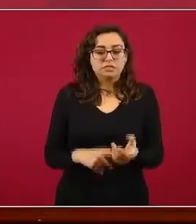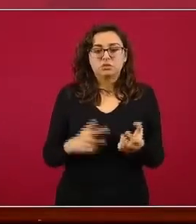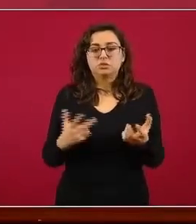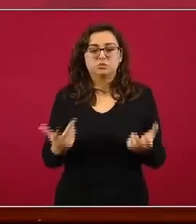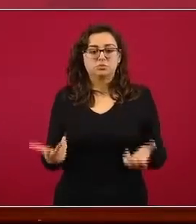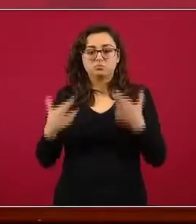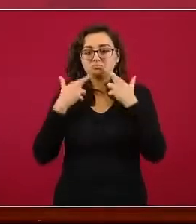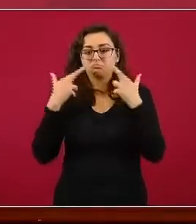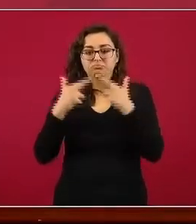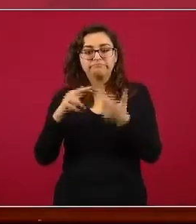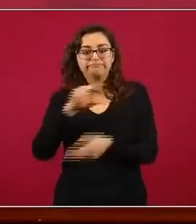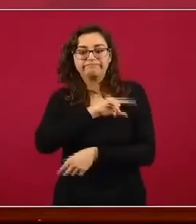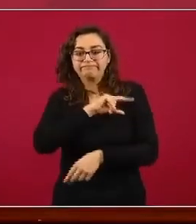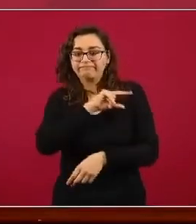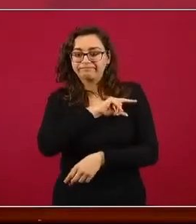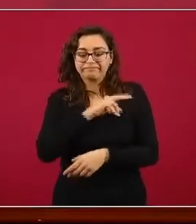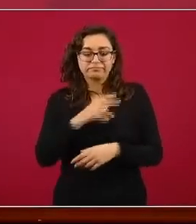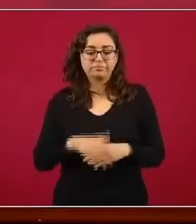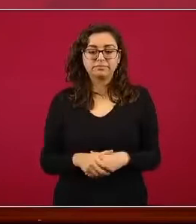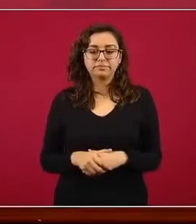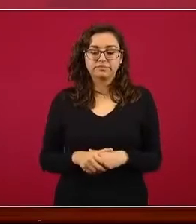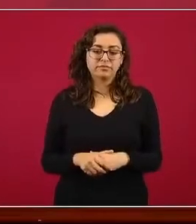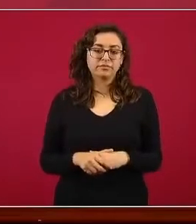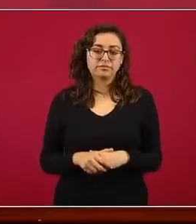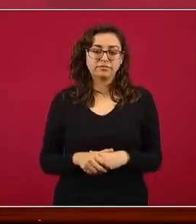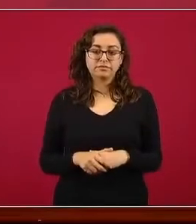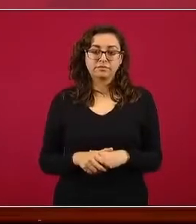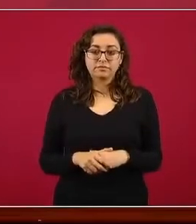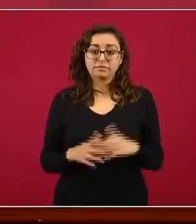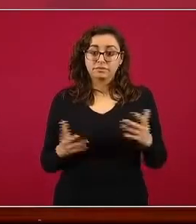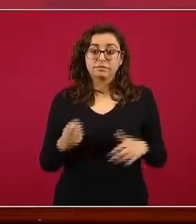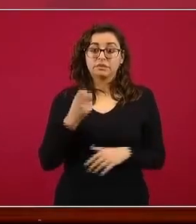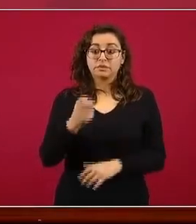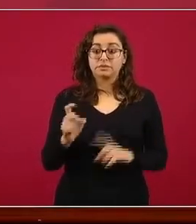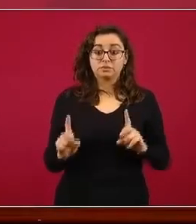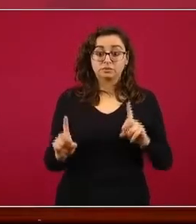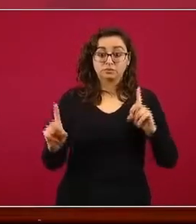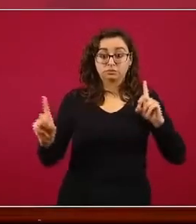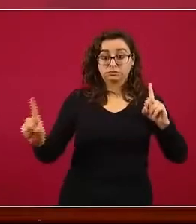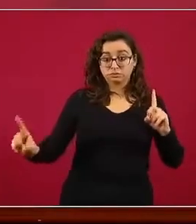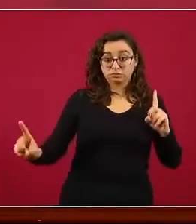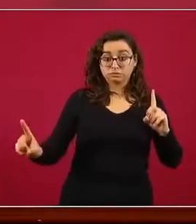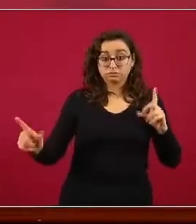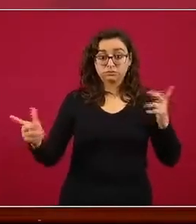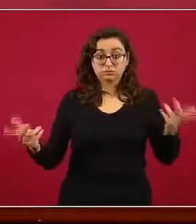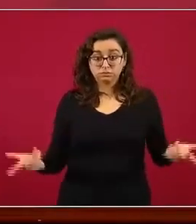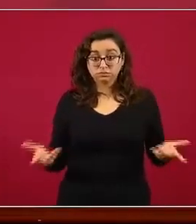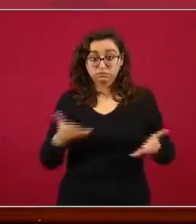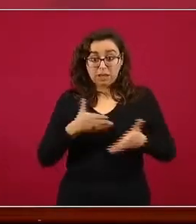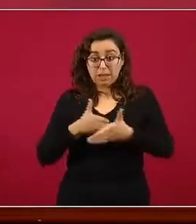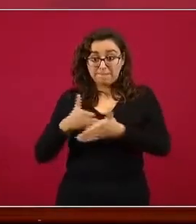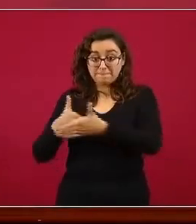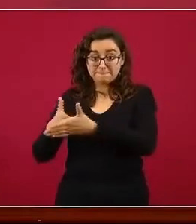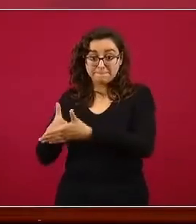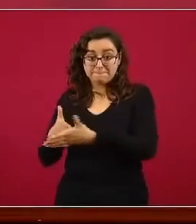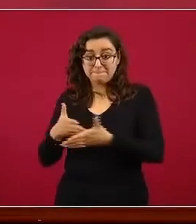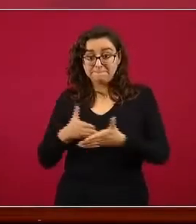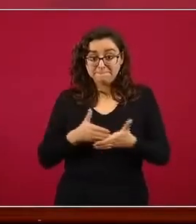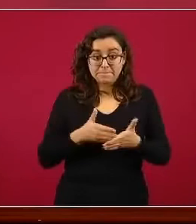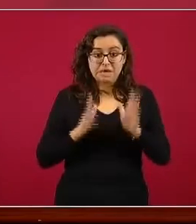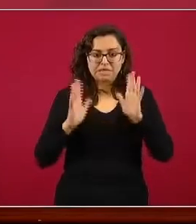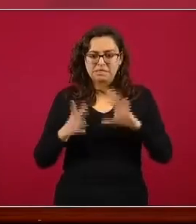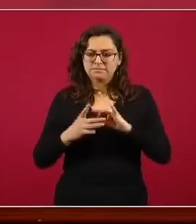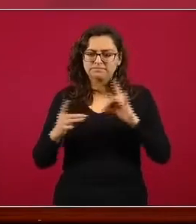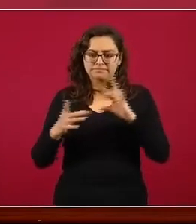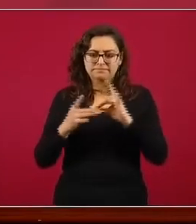reunión privada. Este es un mecanismo, la sana distancia. El otro son los mecanismos de barrera. Se ha hablado extensamente